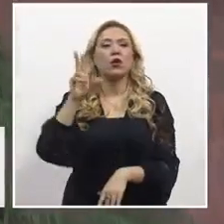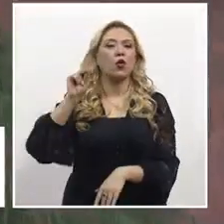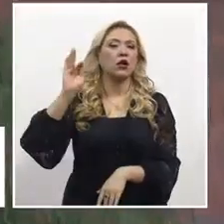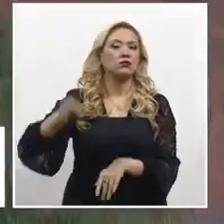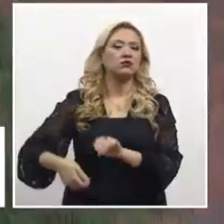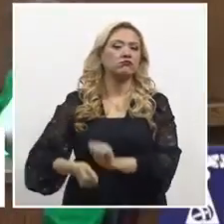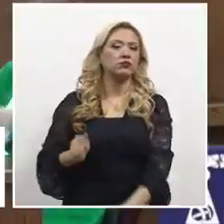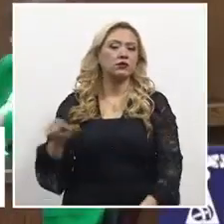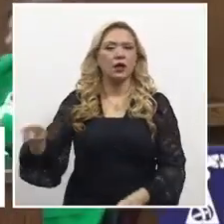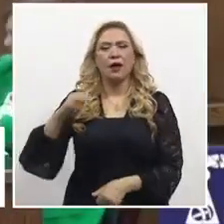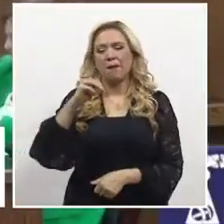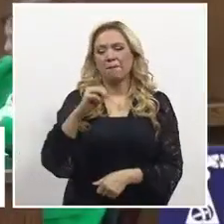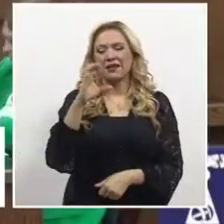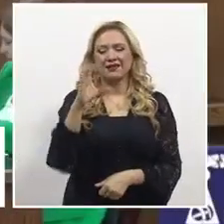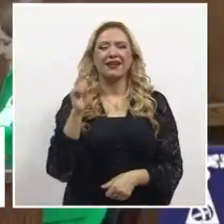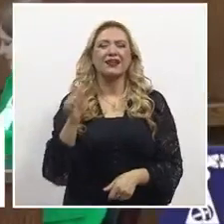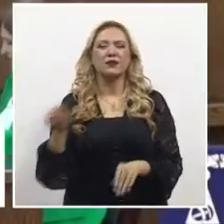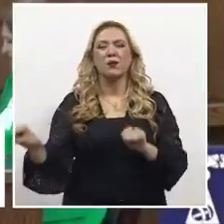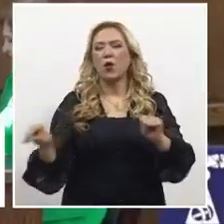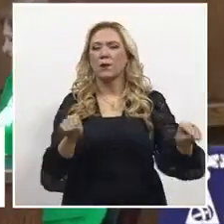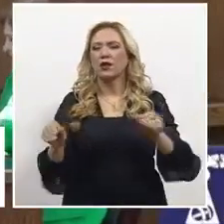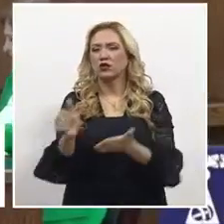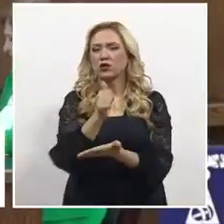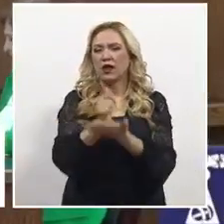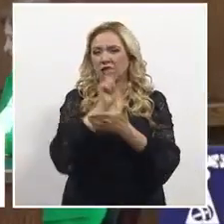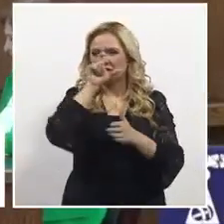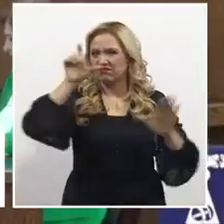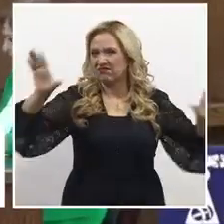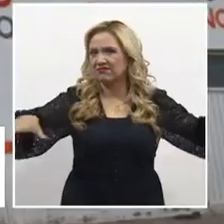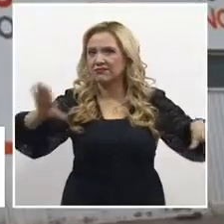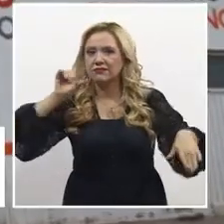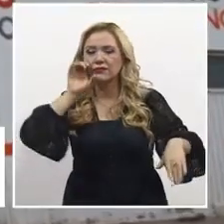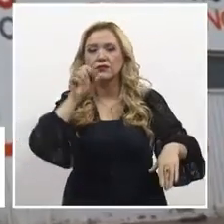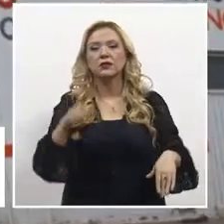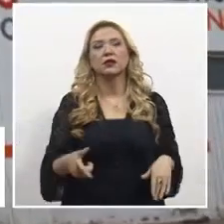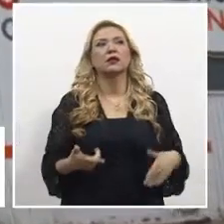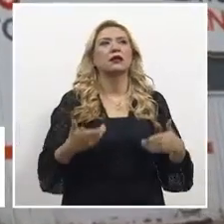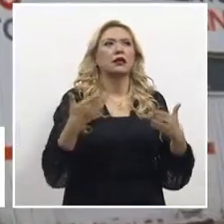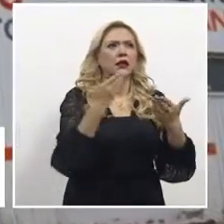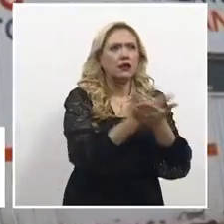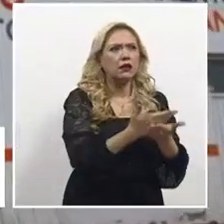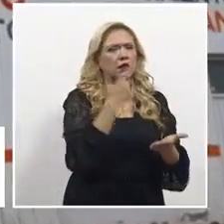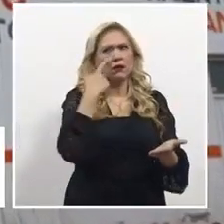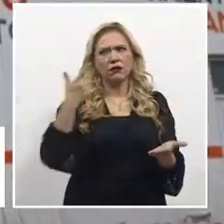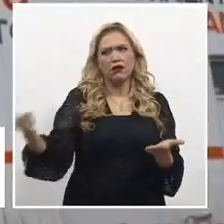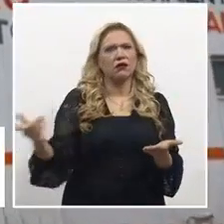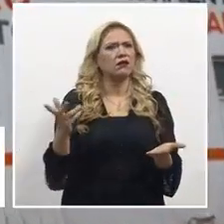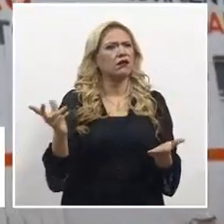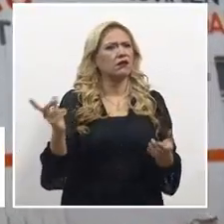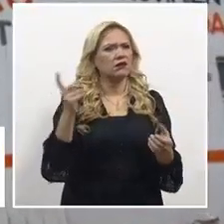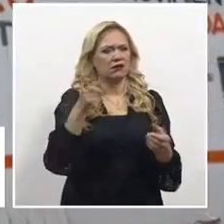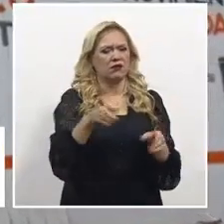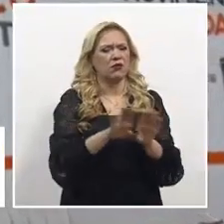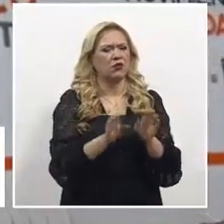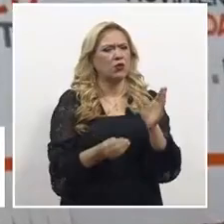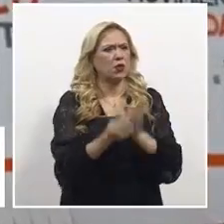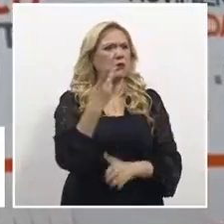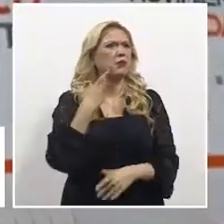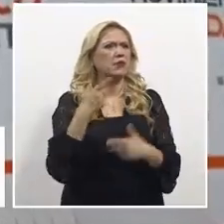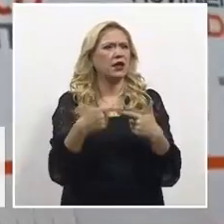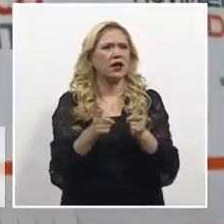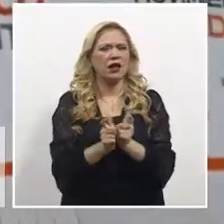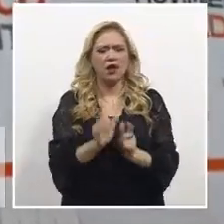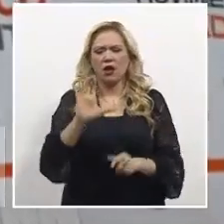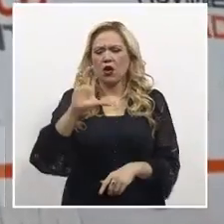Movimiento Ciudadano contra el registro como partido político local de la organización ciudadana Cohesión Ciudadana por Chihuahua AC. Señaló que